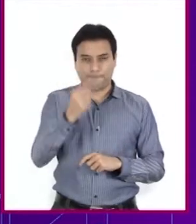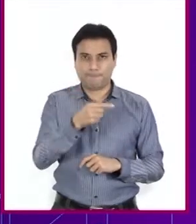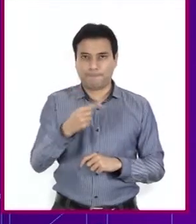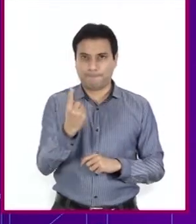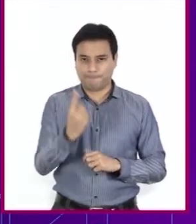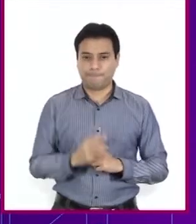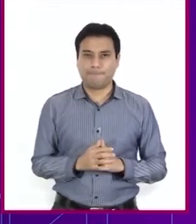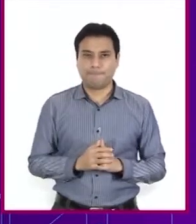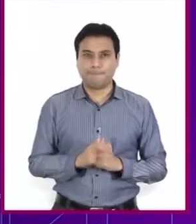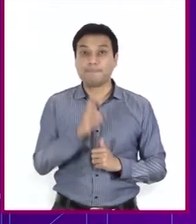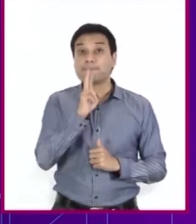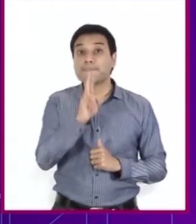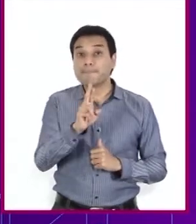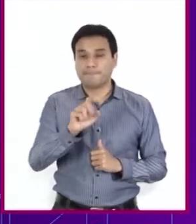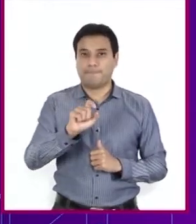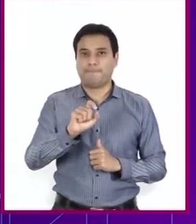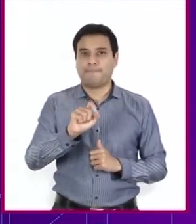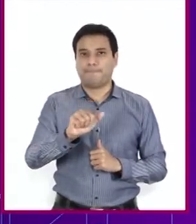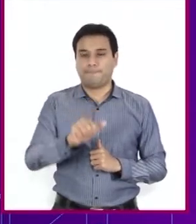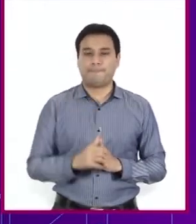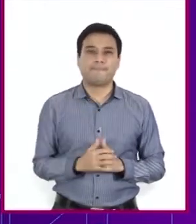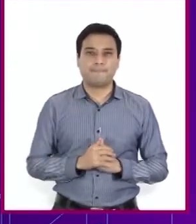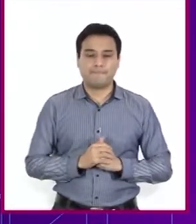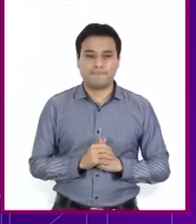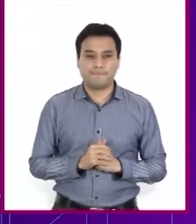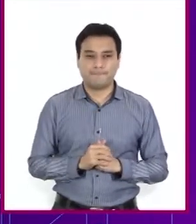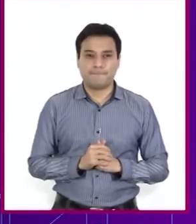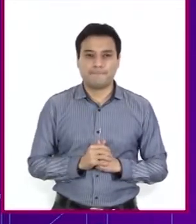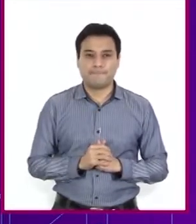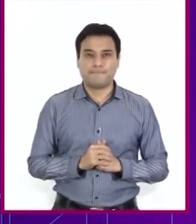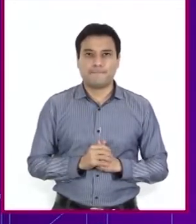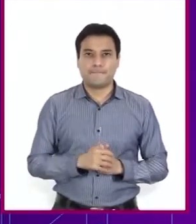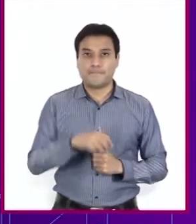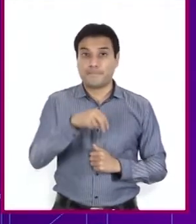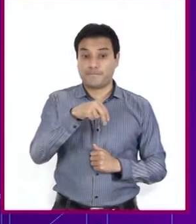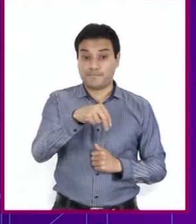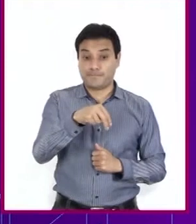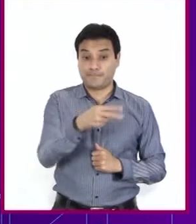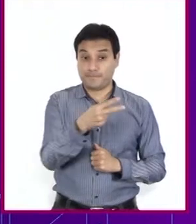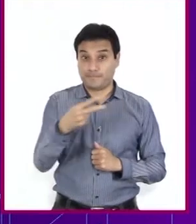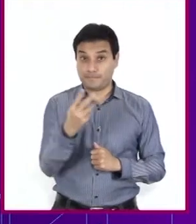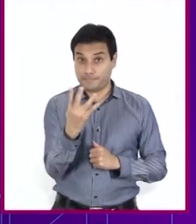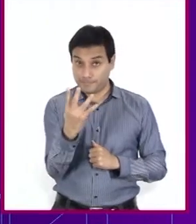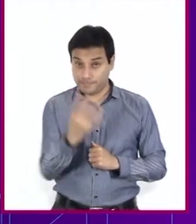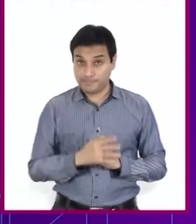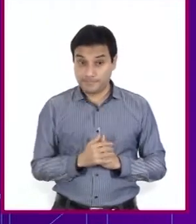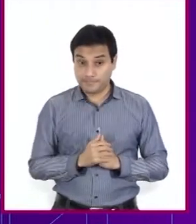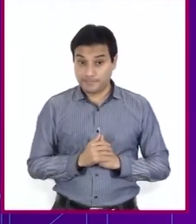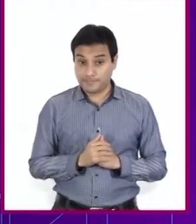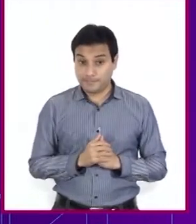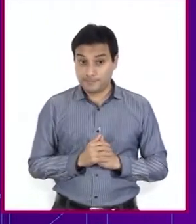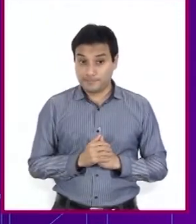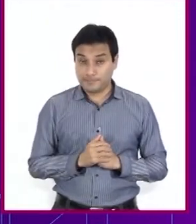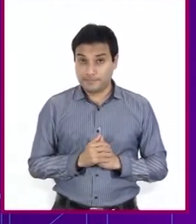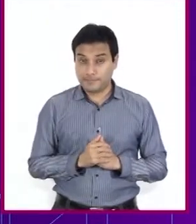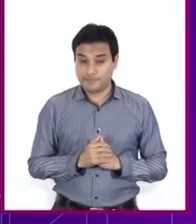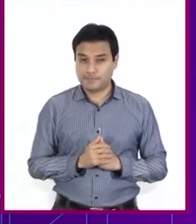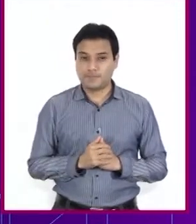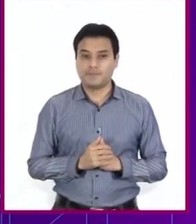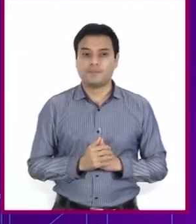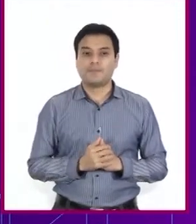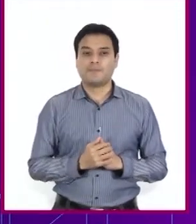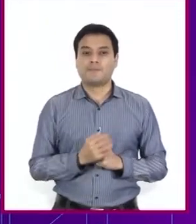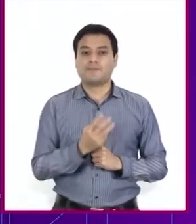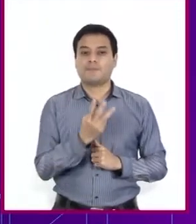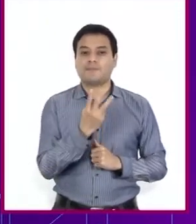3 menos 1, que es igual a 26. Cuando n es igual a 4,